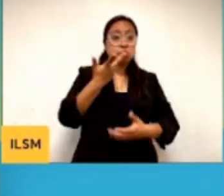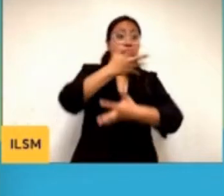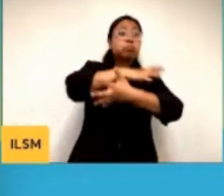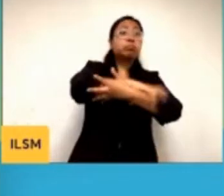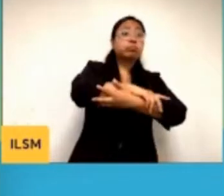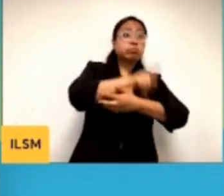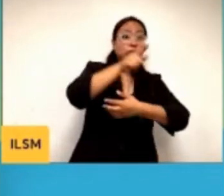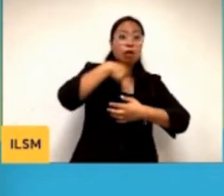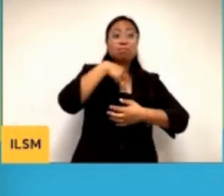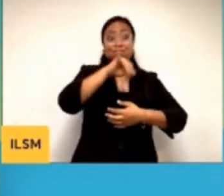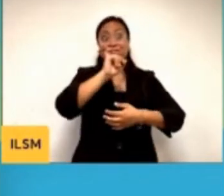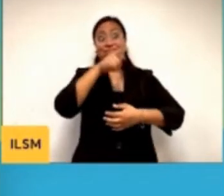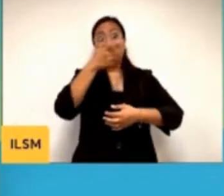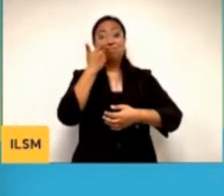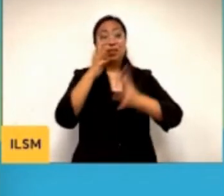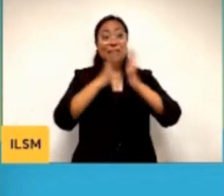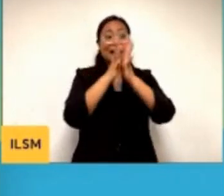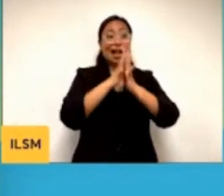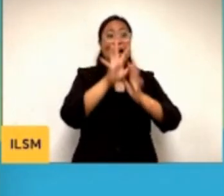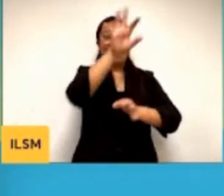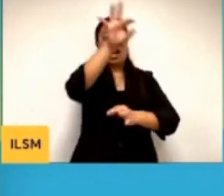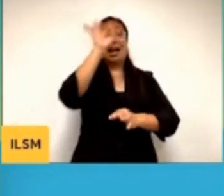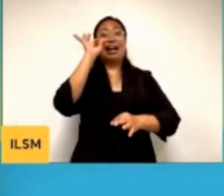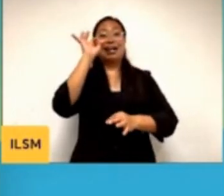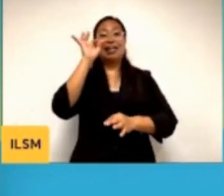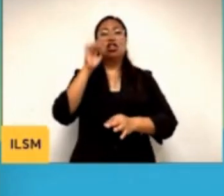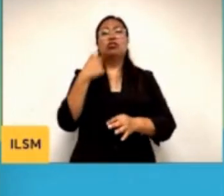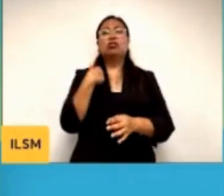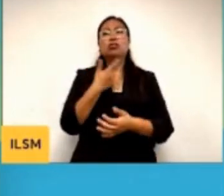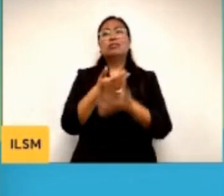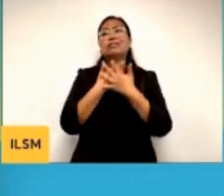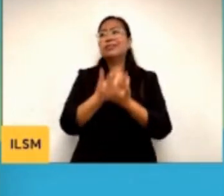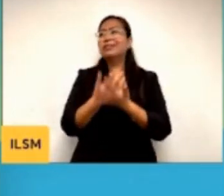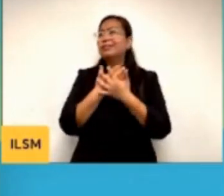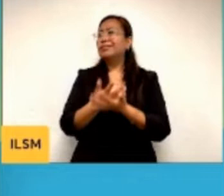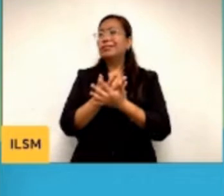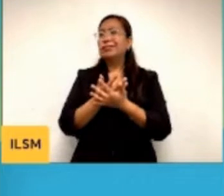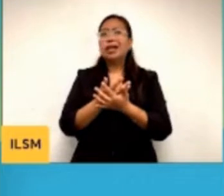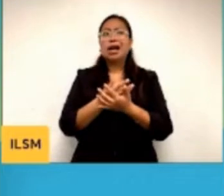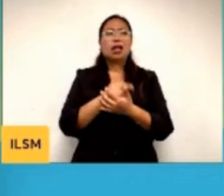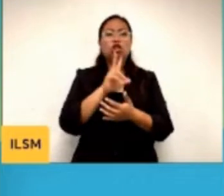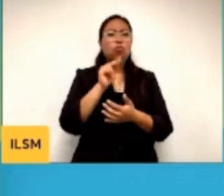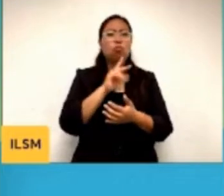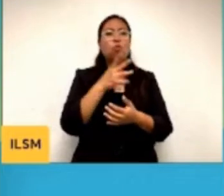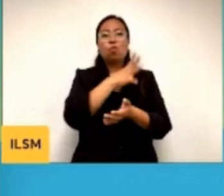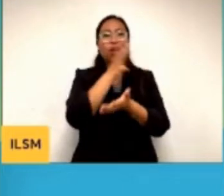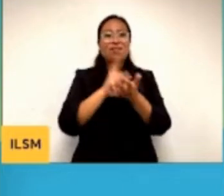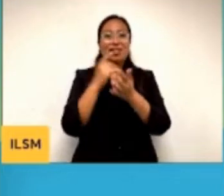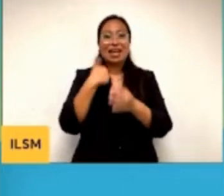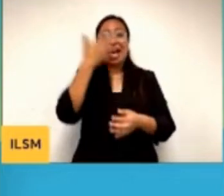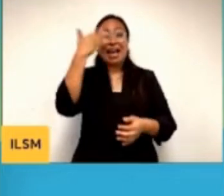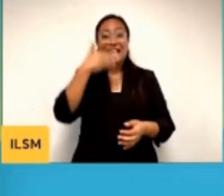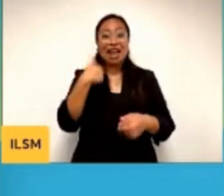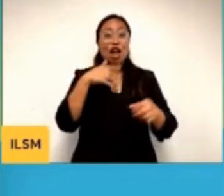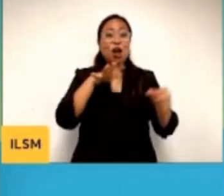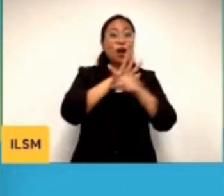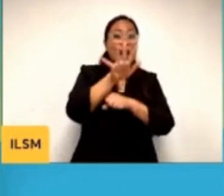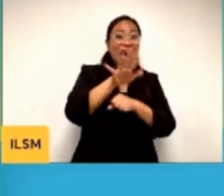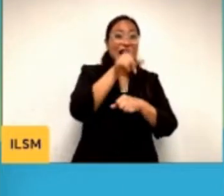qué bueno saber que no me espero a que necesite algo, sino que ya constantemente tengo